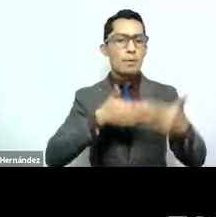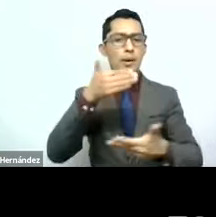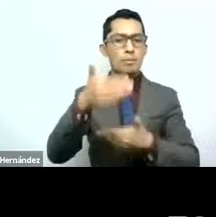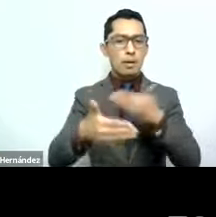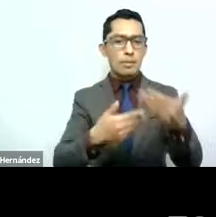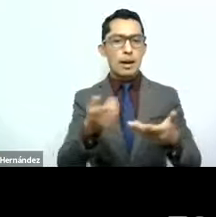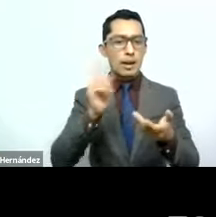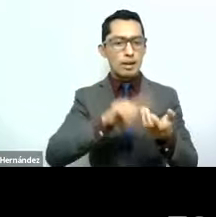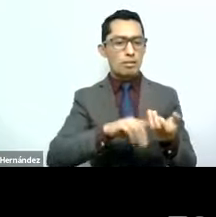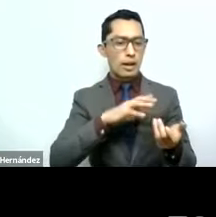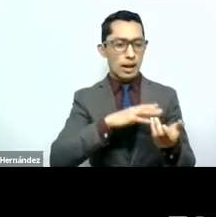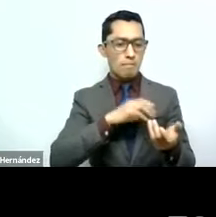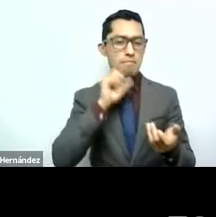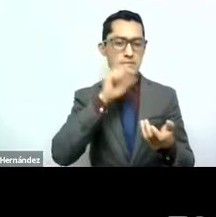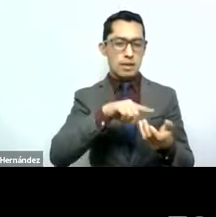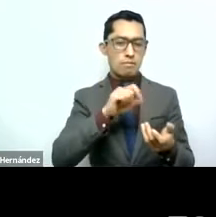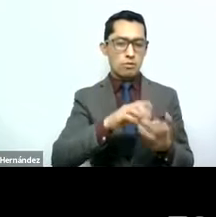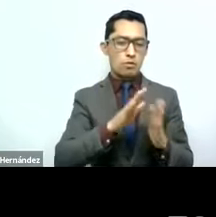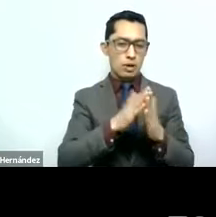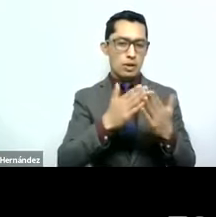desarrolla.